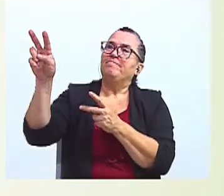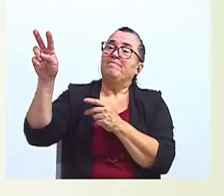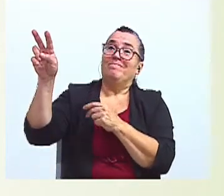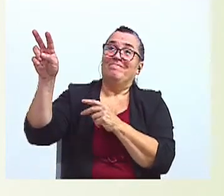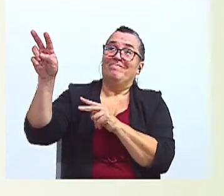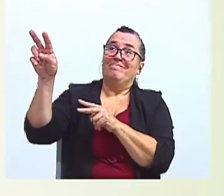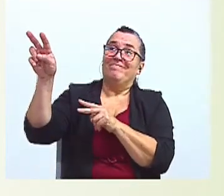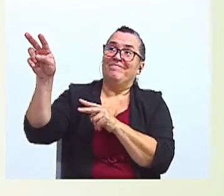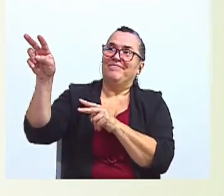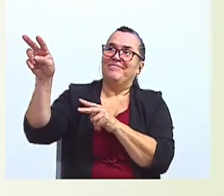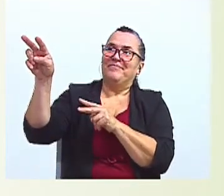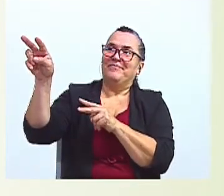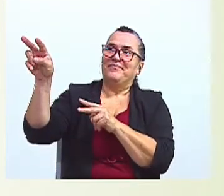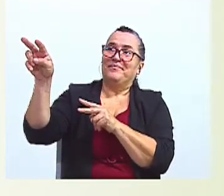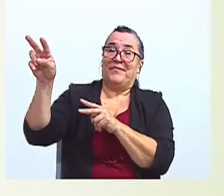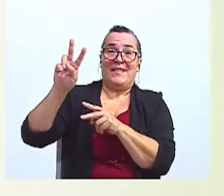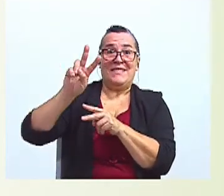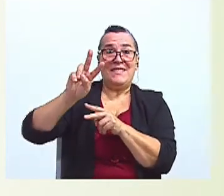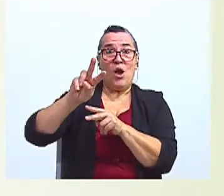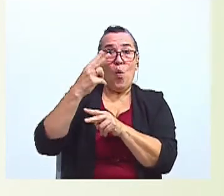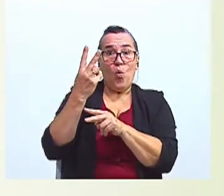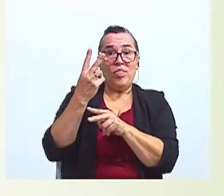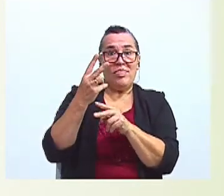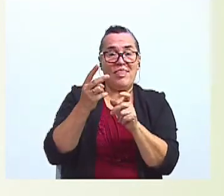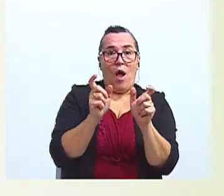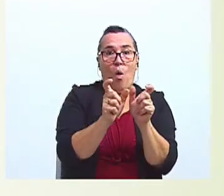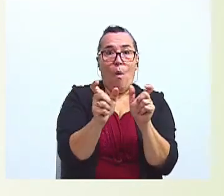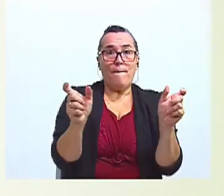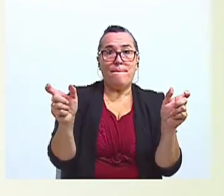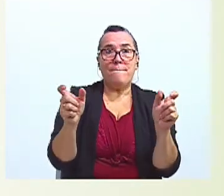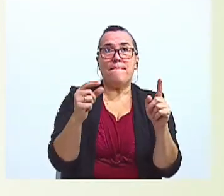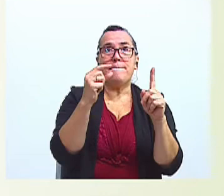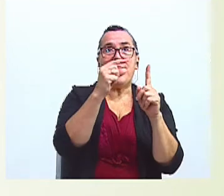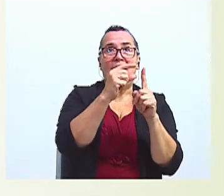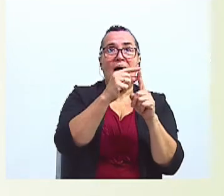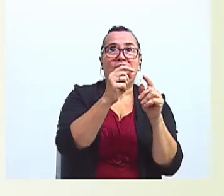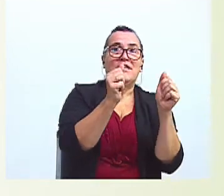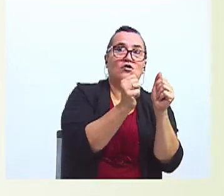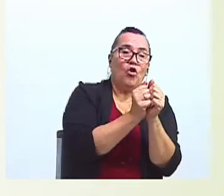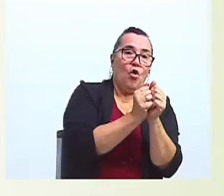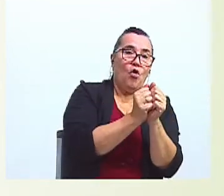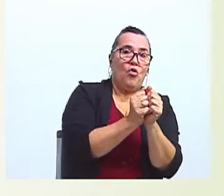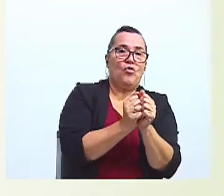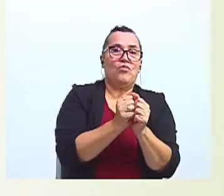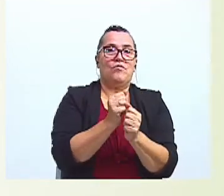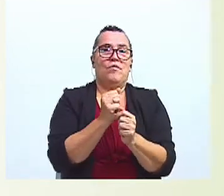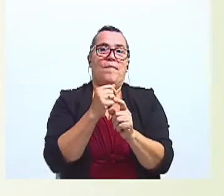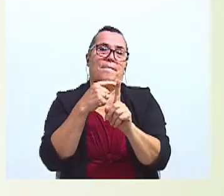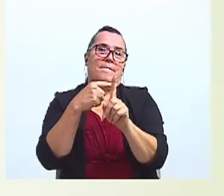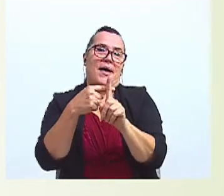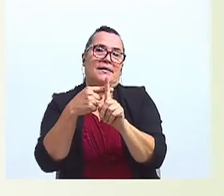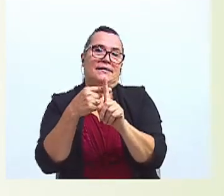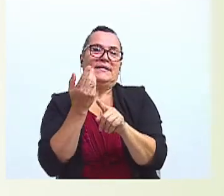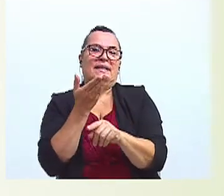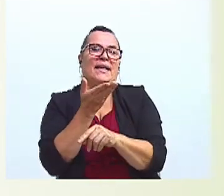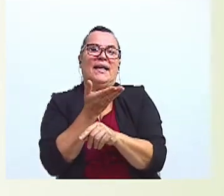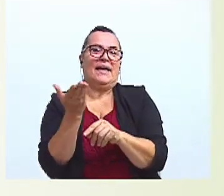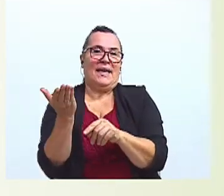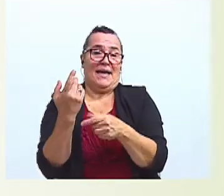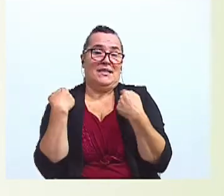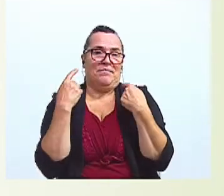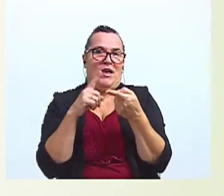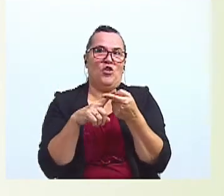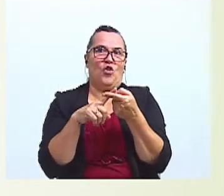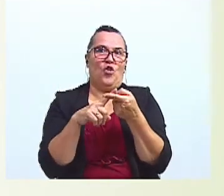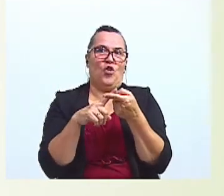Luego tenemos una segunda combinación, las palabras con y que. De ellas tenemos